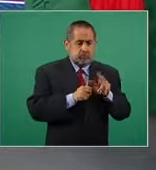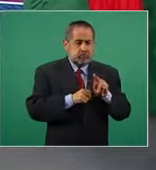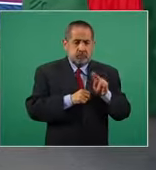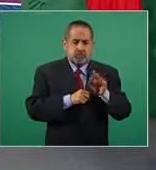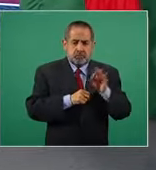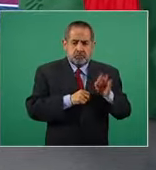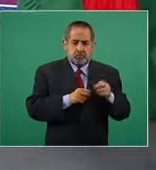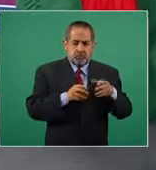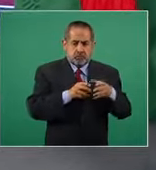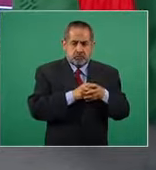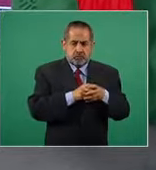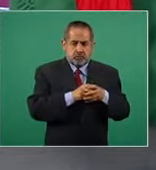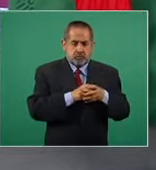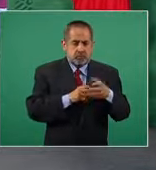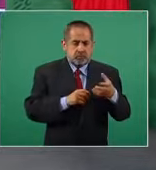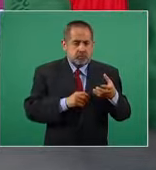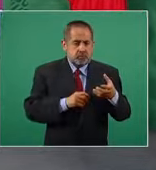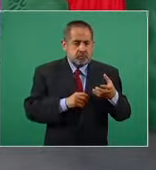y